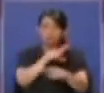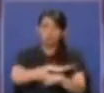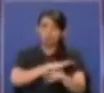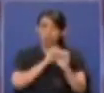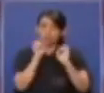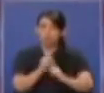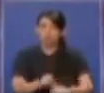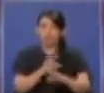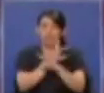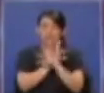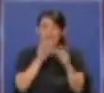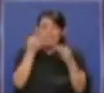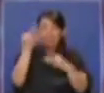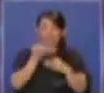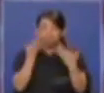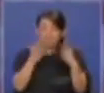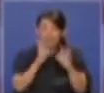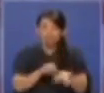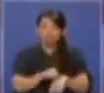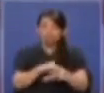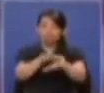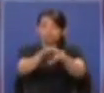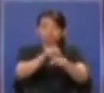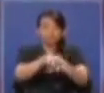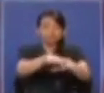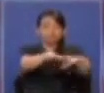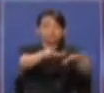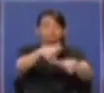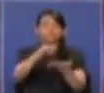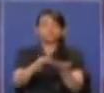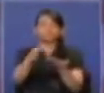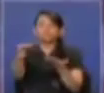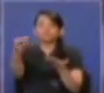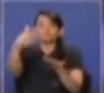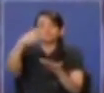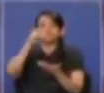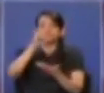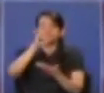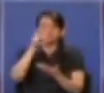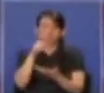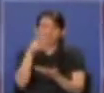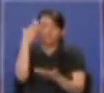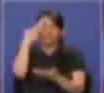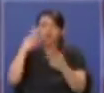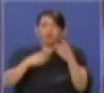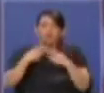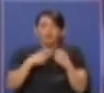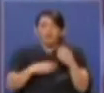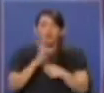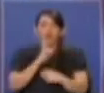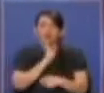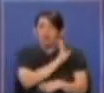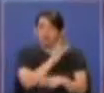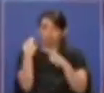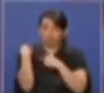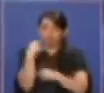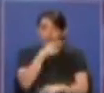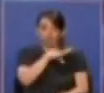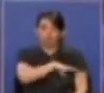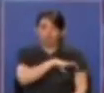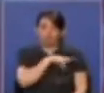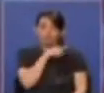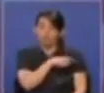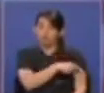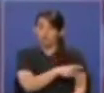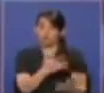distribuida, potabilizada y distribuida a los habitantes del cantón. Sé que tienen problemas de agua, eso es competencia municipal, pero esta obra,